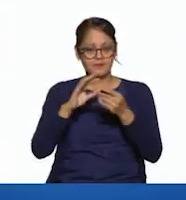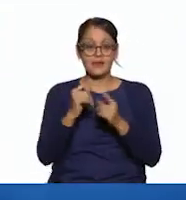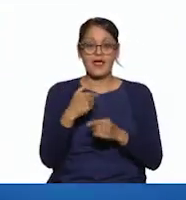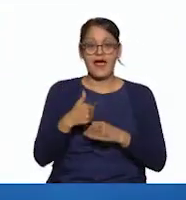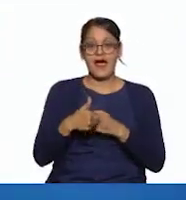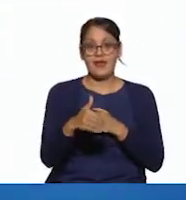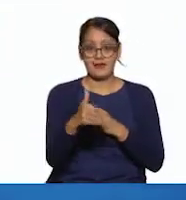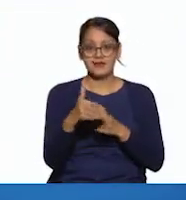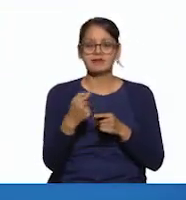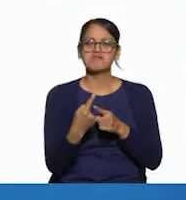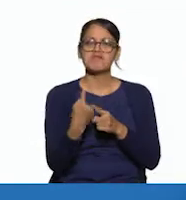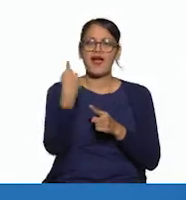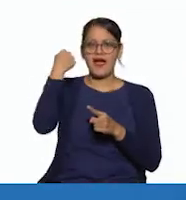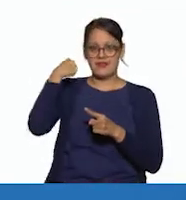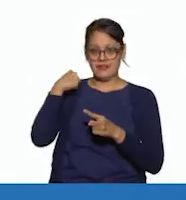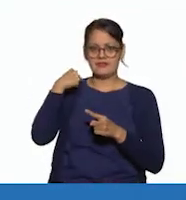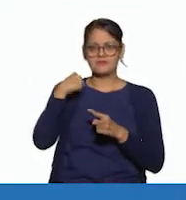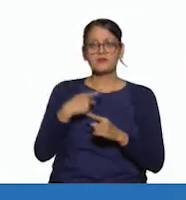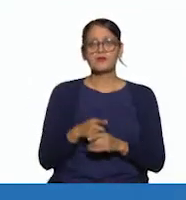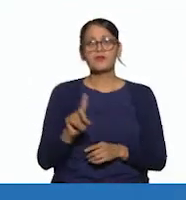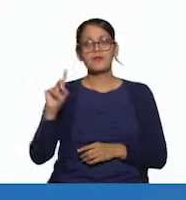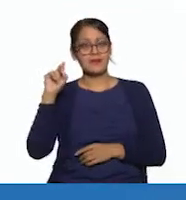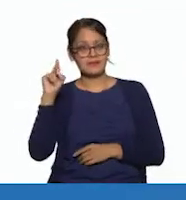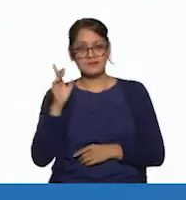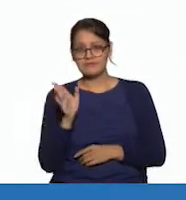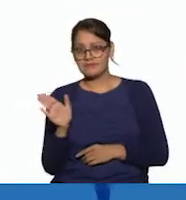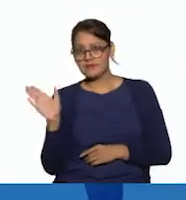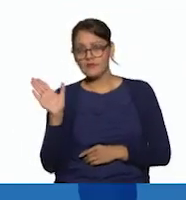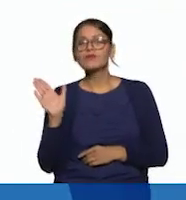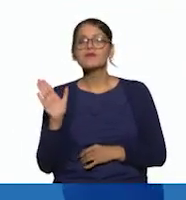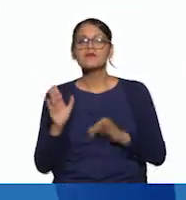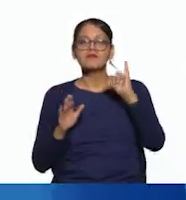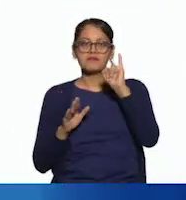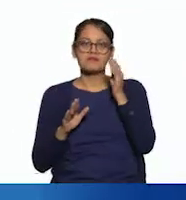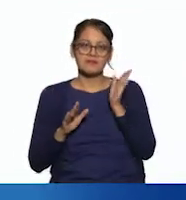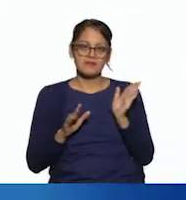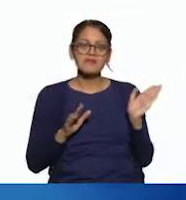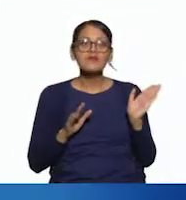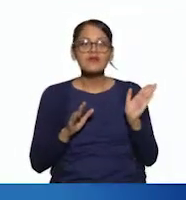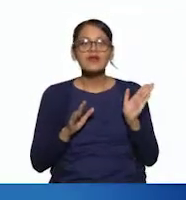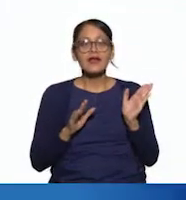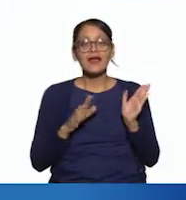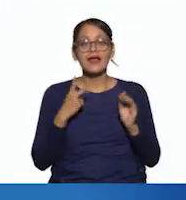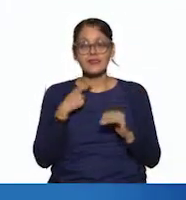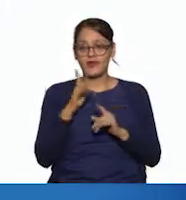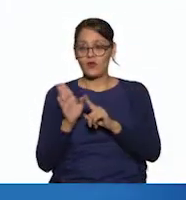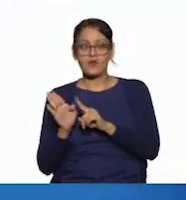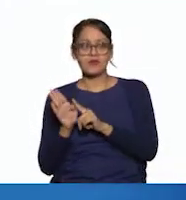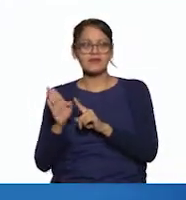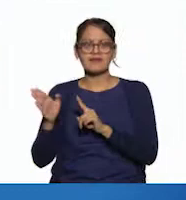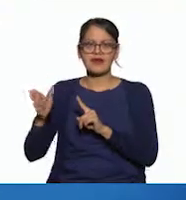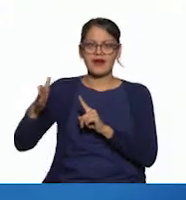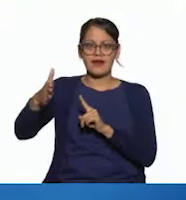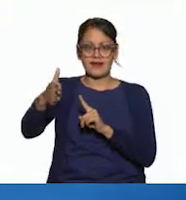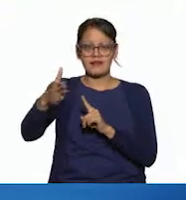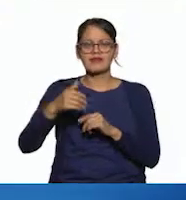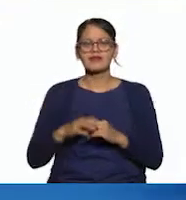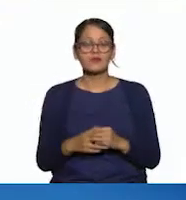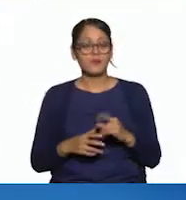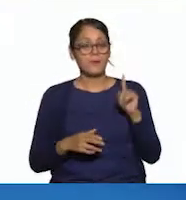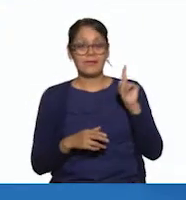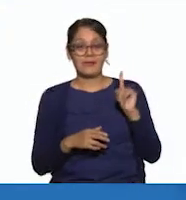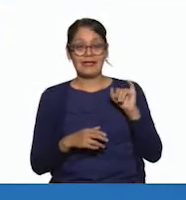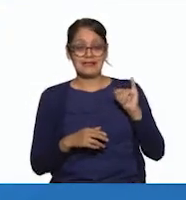atrás, derecha, izquierda, diagonal derecha adelante,